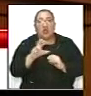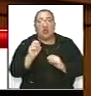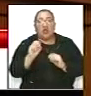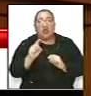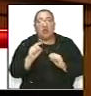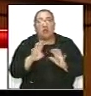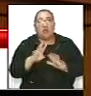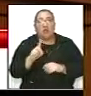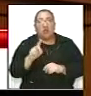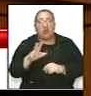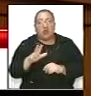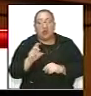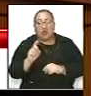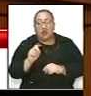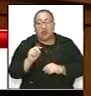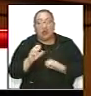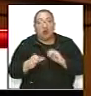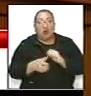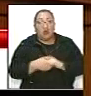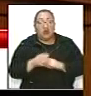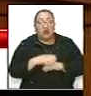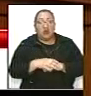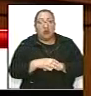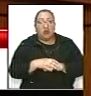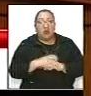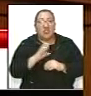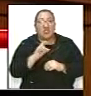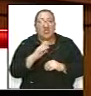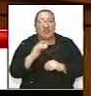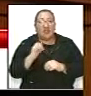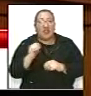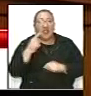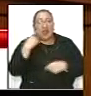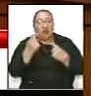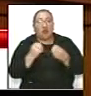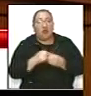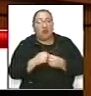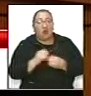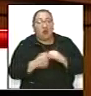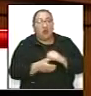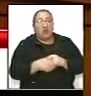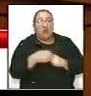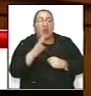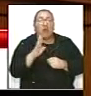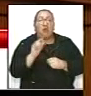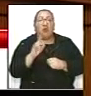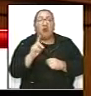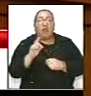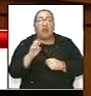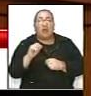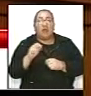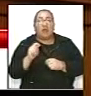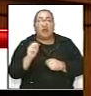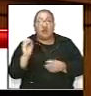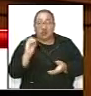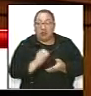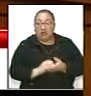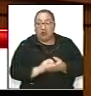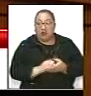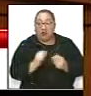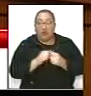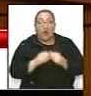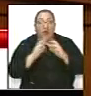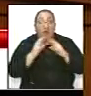30913 del Convenio sobre Ciberdelincuencia, conocido como Convenio de Budapest, que se constituye en una